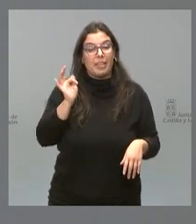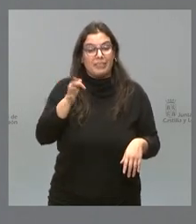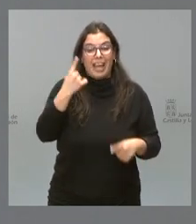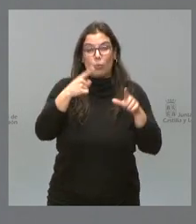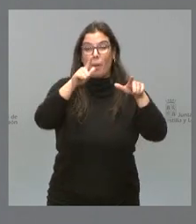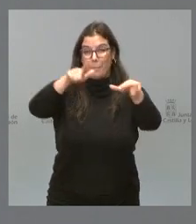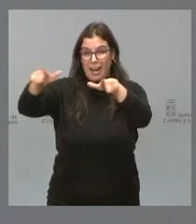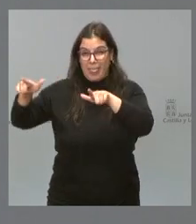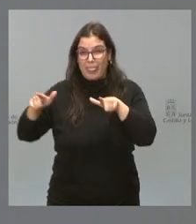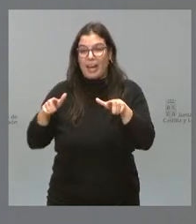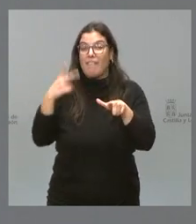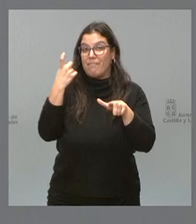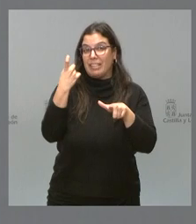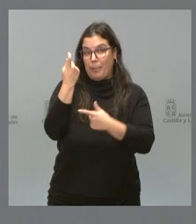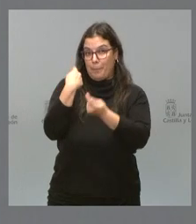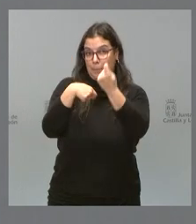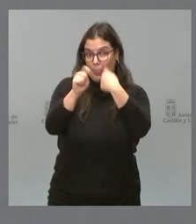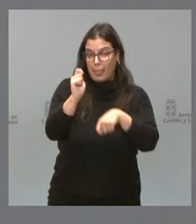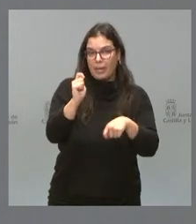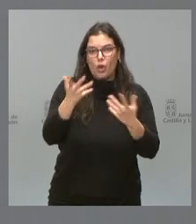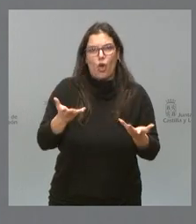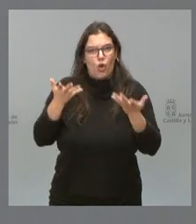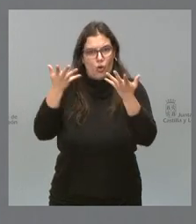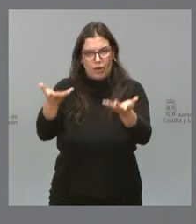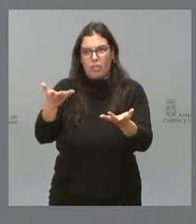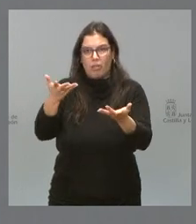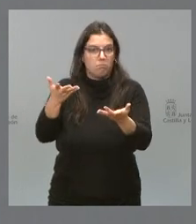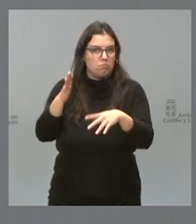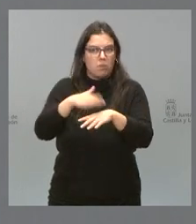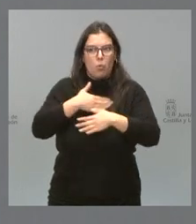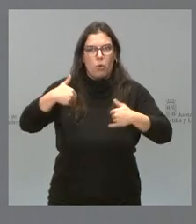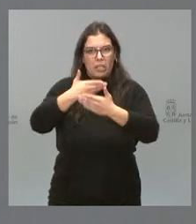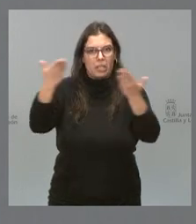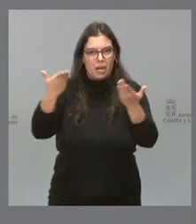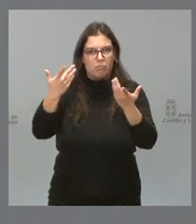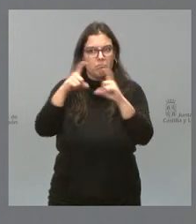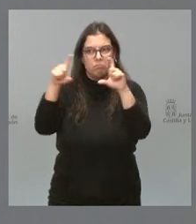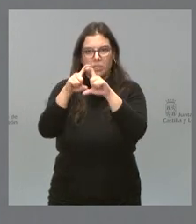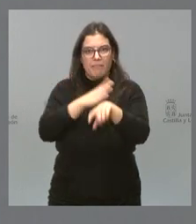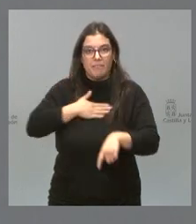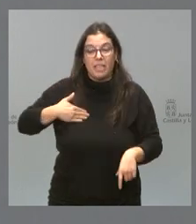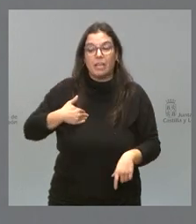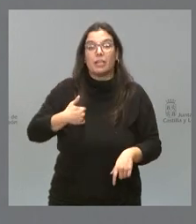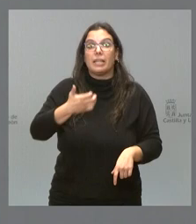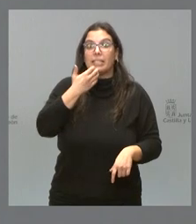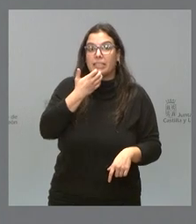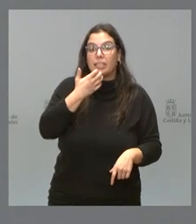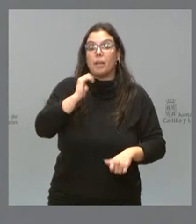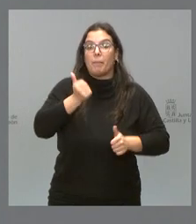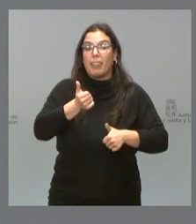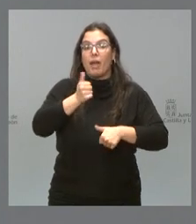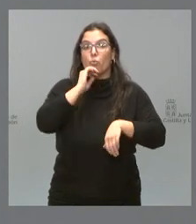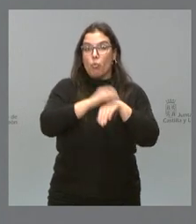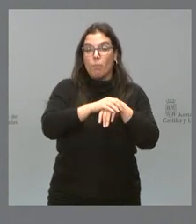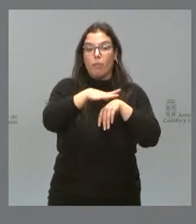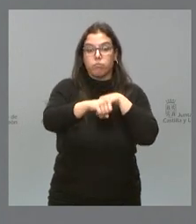parcelas pendientes de venta y que ofertadas para todo aquel que lo pueda necesitar y en la medida lógicamente en que vayas vayamos cumpliendo